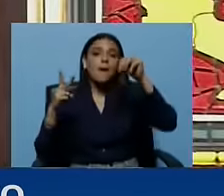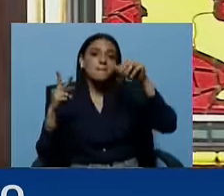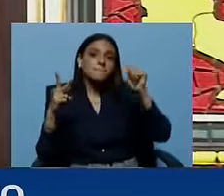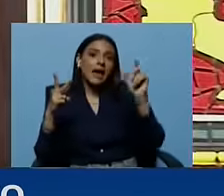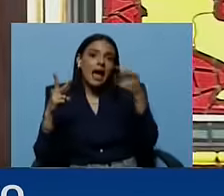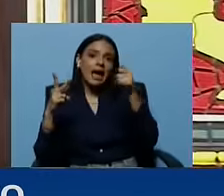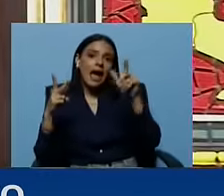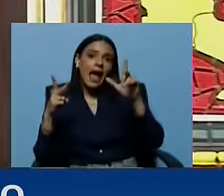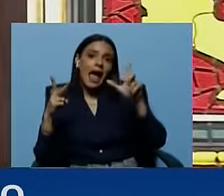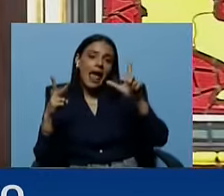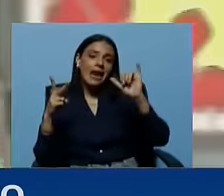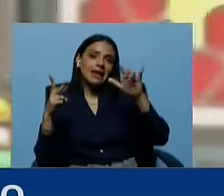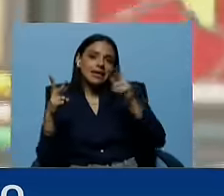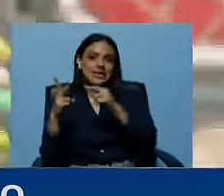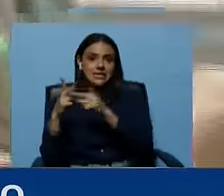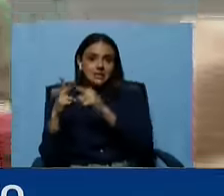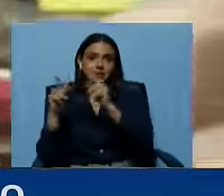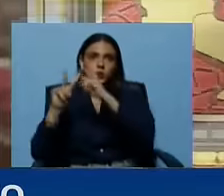Gutiérrez.